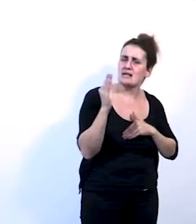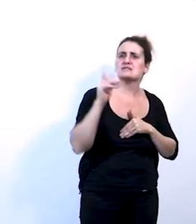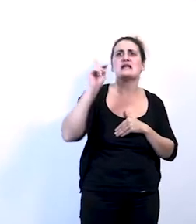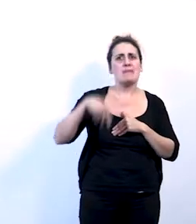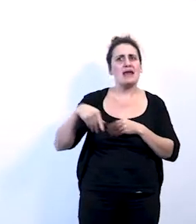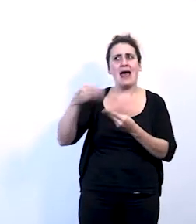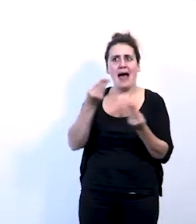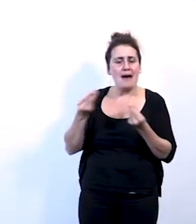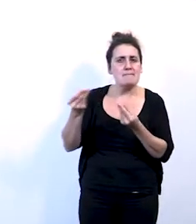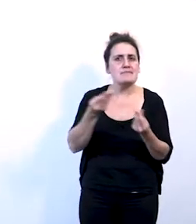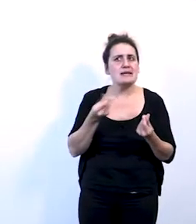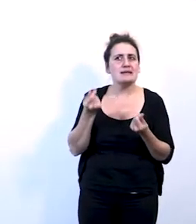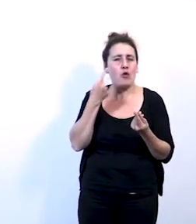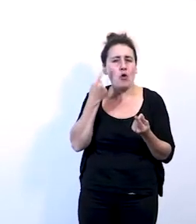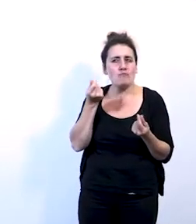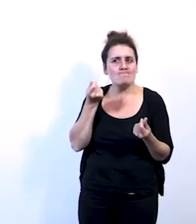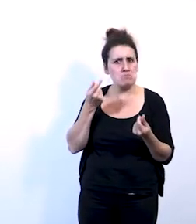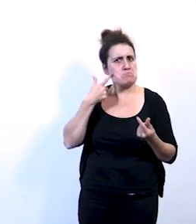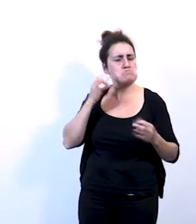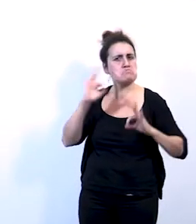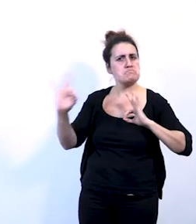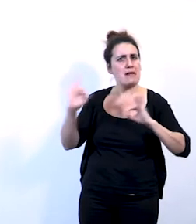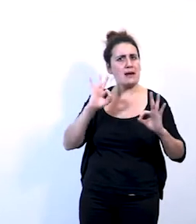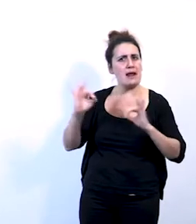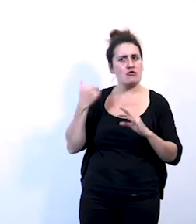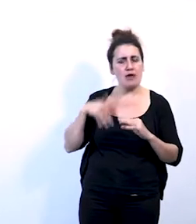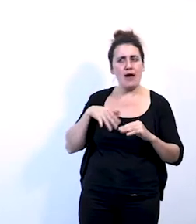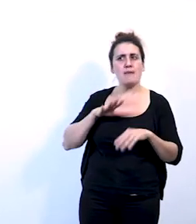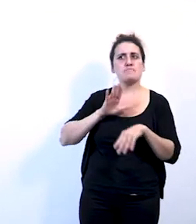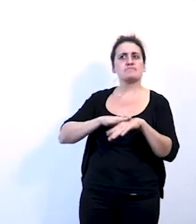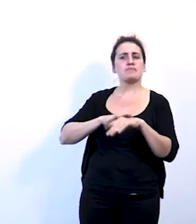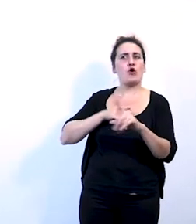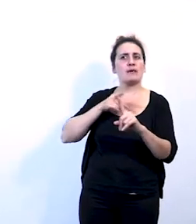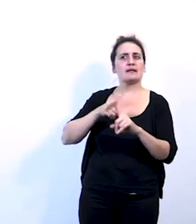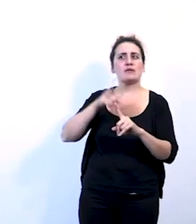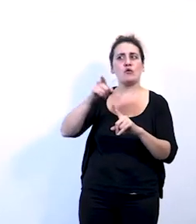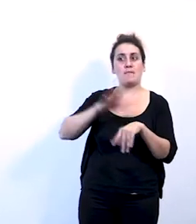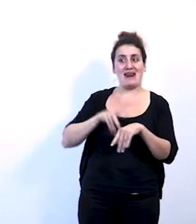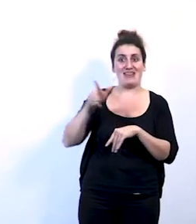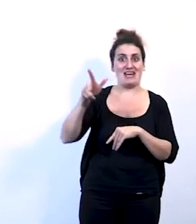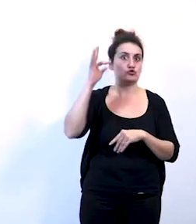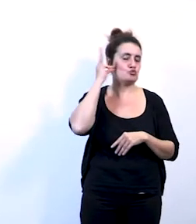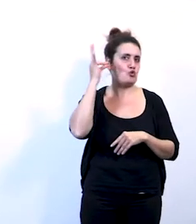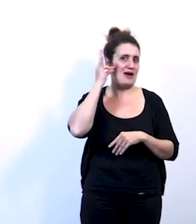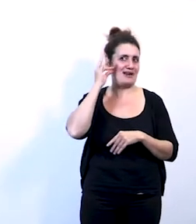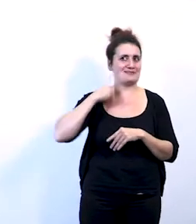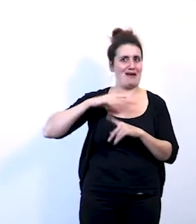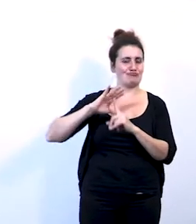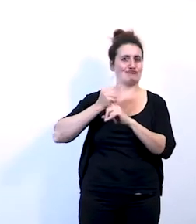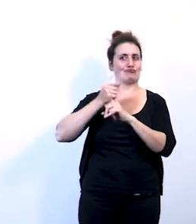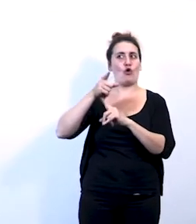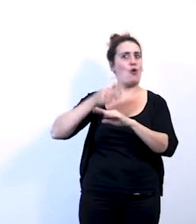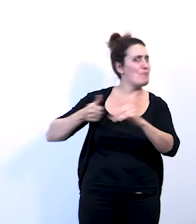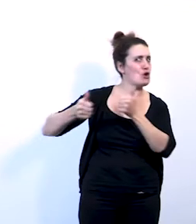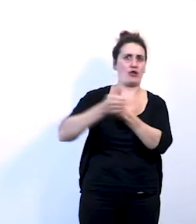el ambiente bastante listo para tener a los derechos de las mujeres como una prioridad